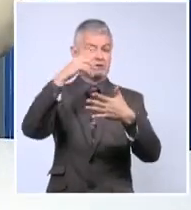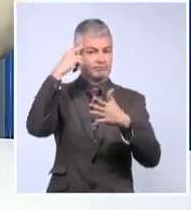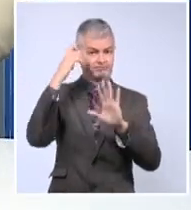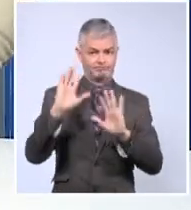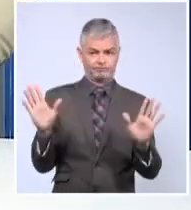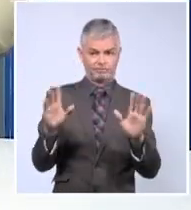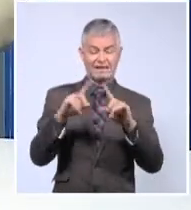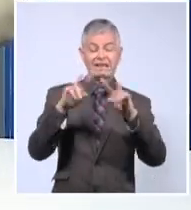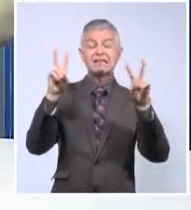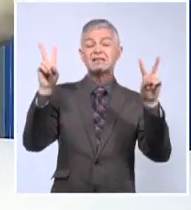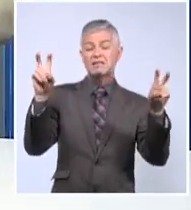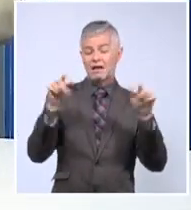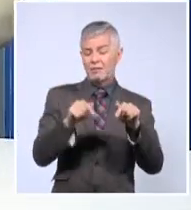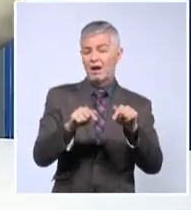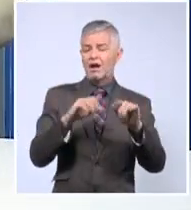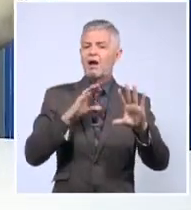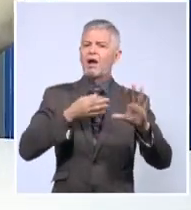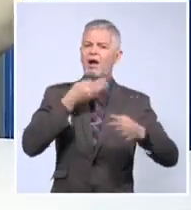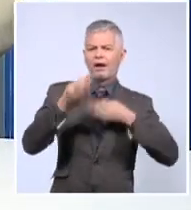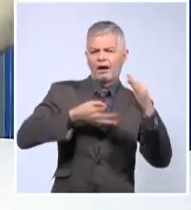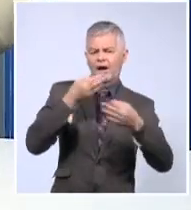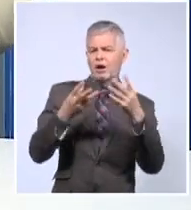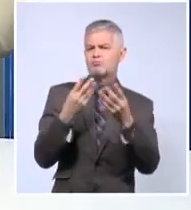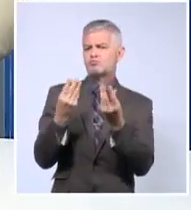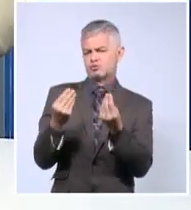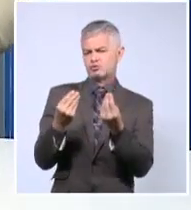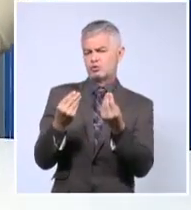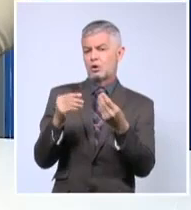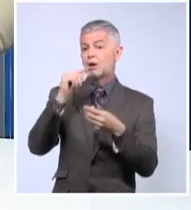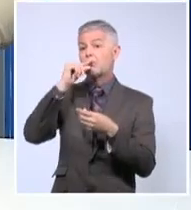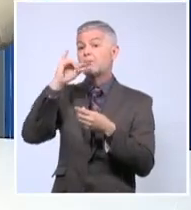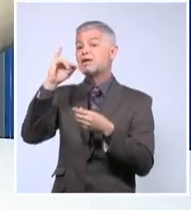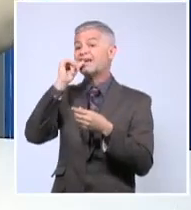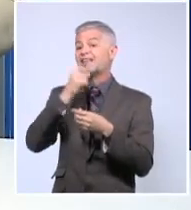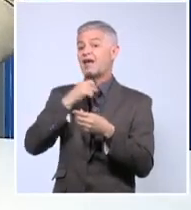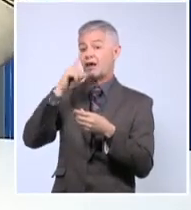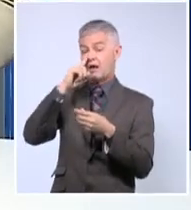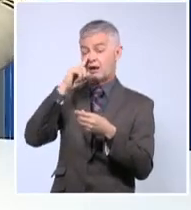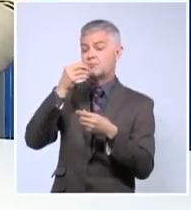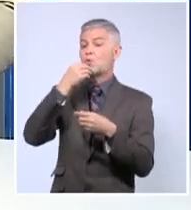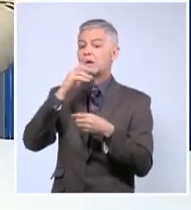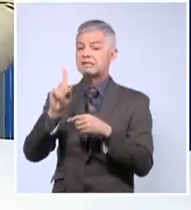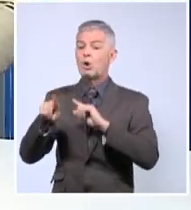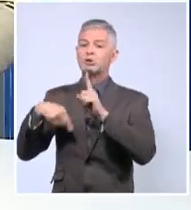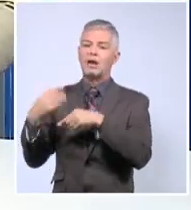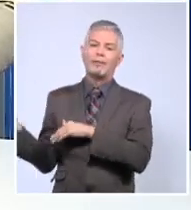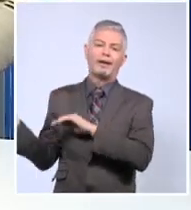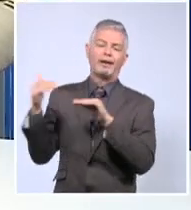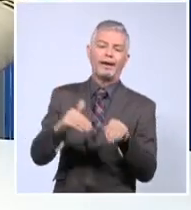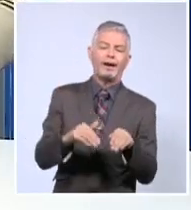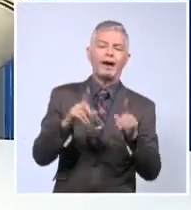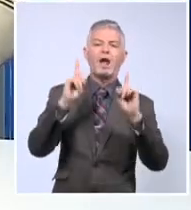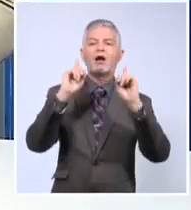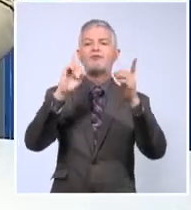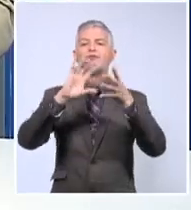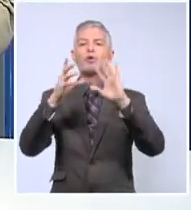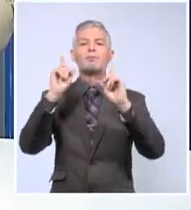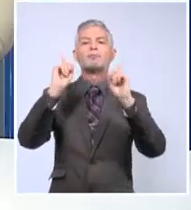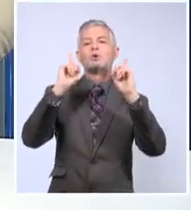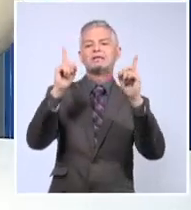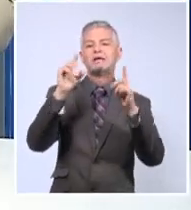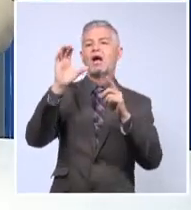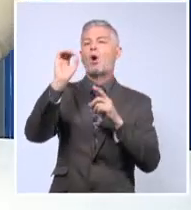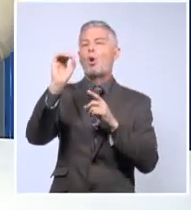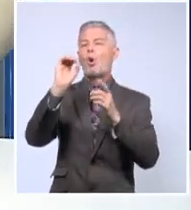se ha hablado mucho y existe el consenso de que Biden significa el regreso de la política de Obama, que aunque lleva, por